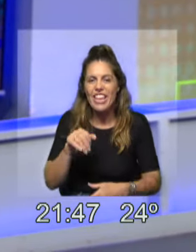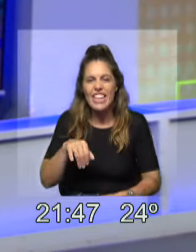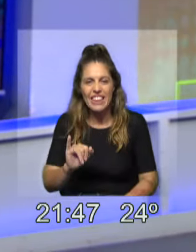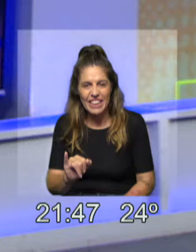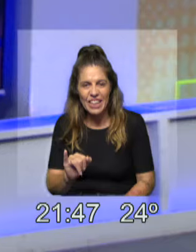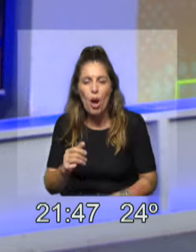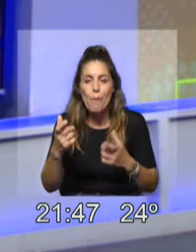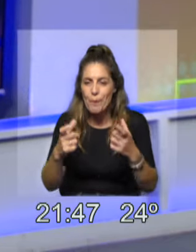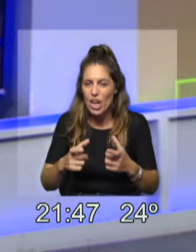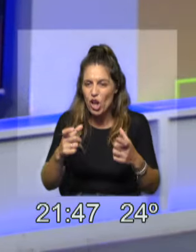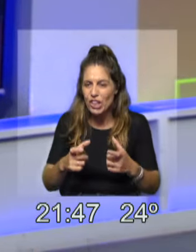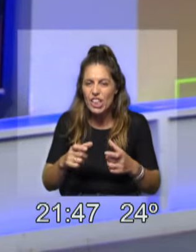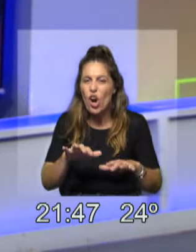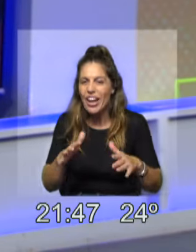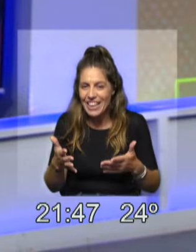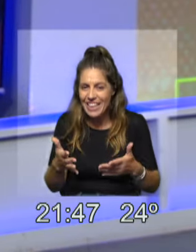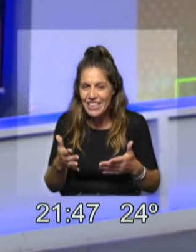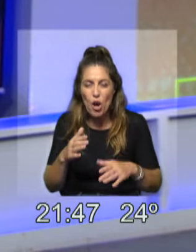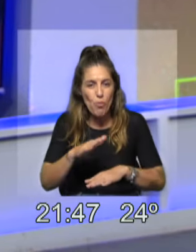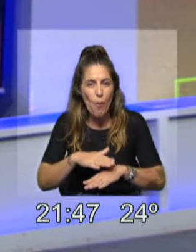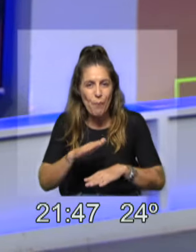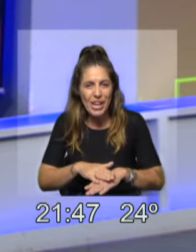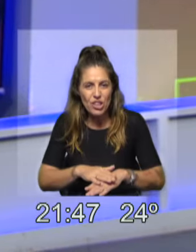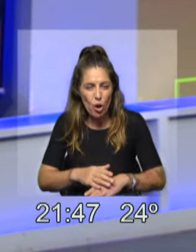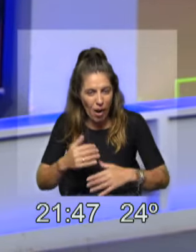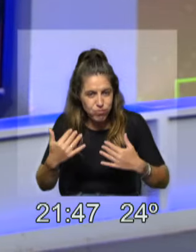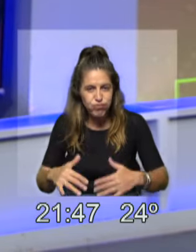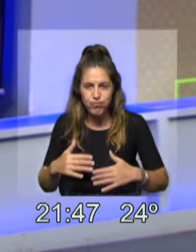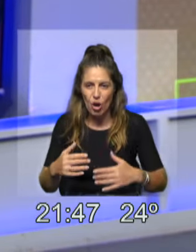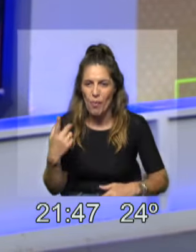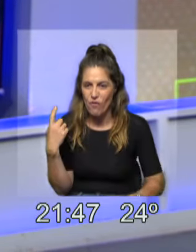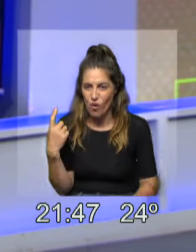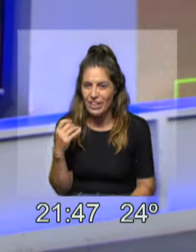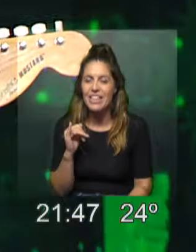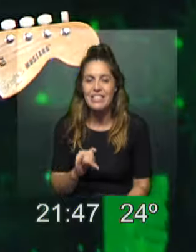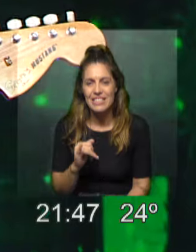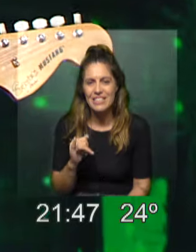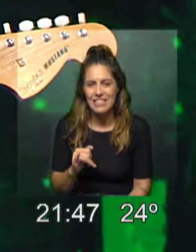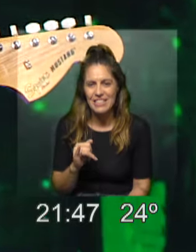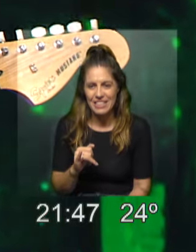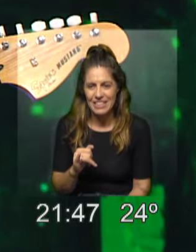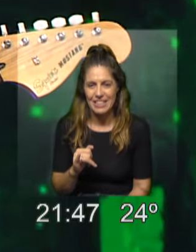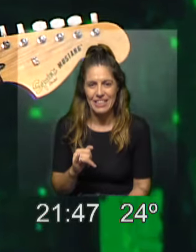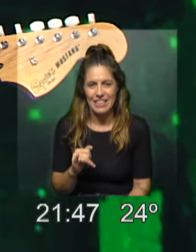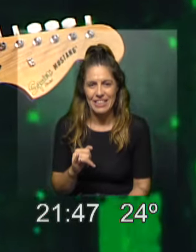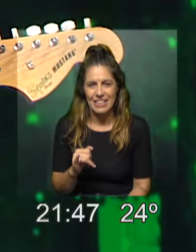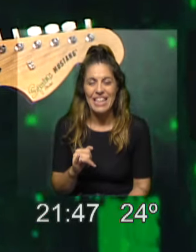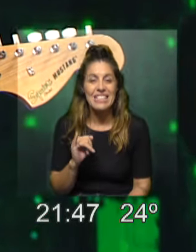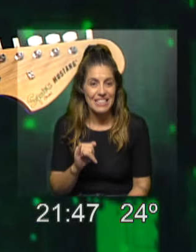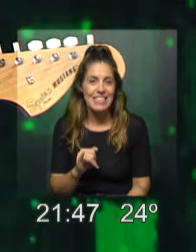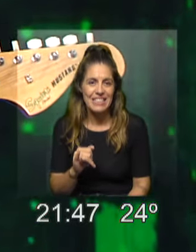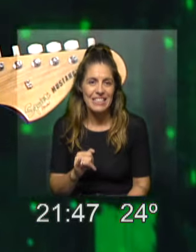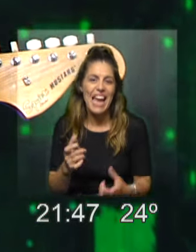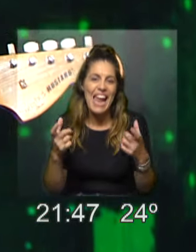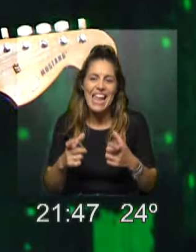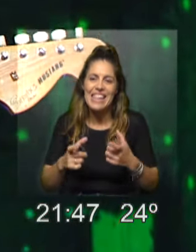pero el disco es riffero, tiene unos momentos así medio grungeros también. Sí, la composición. Exactamente, o sea, el